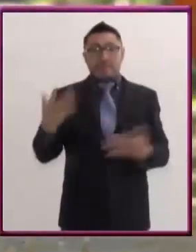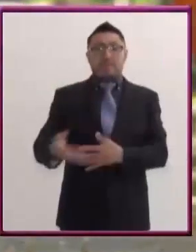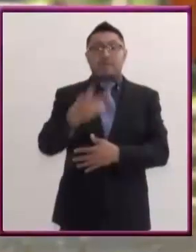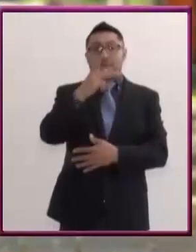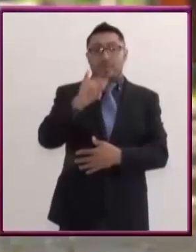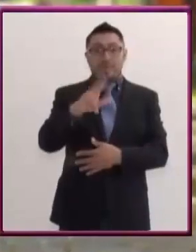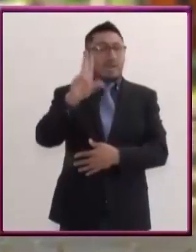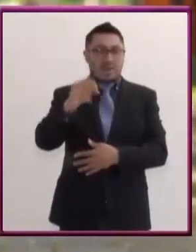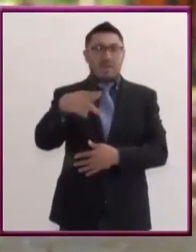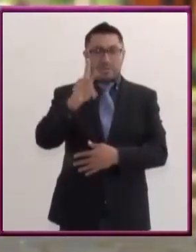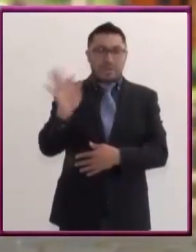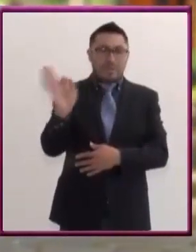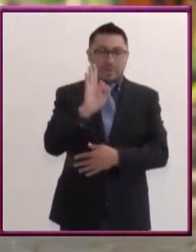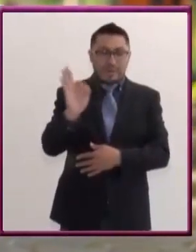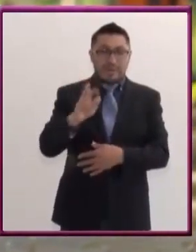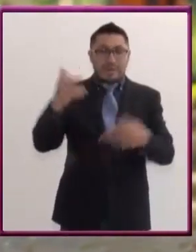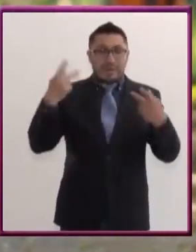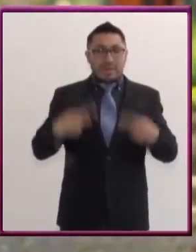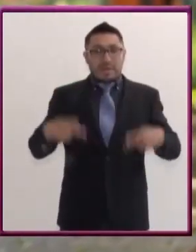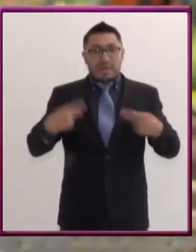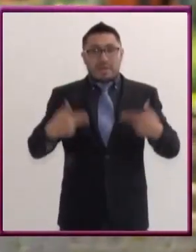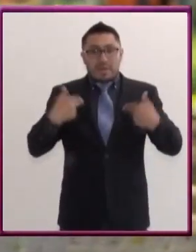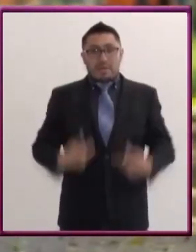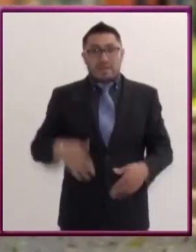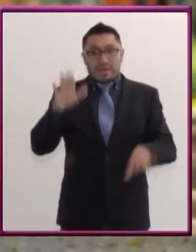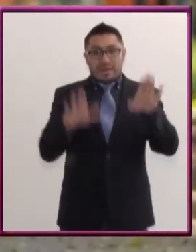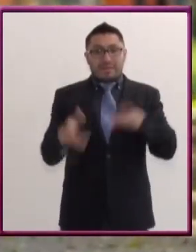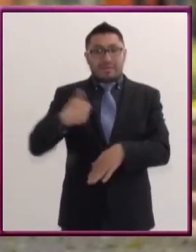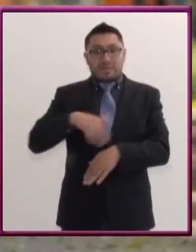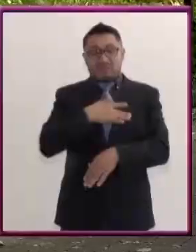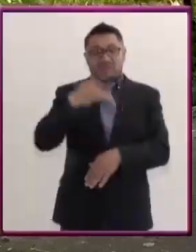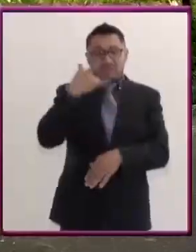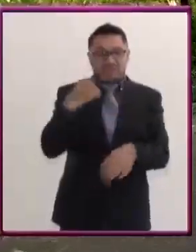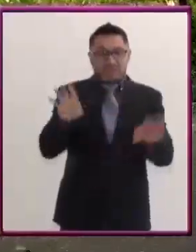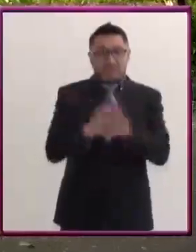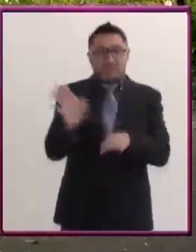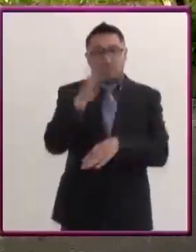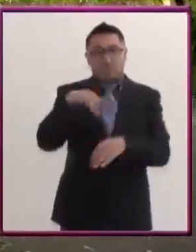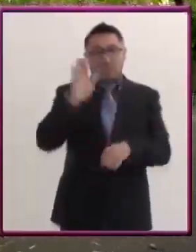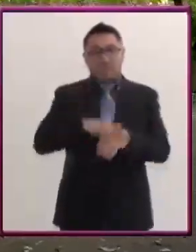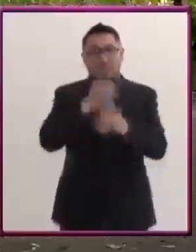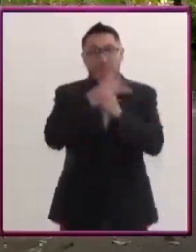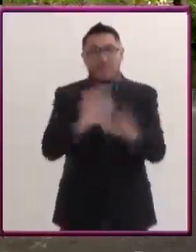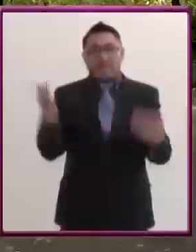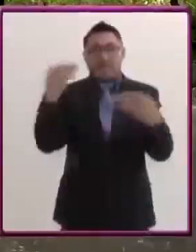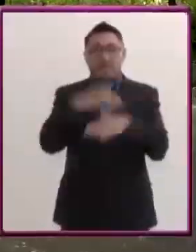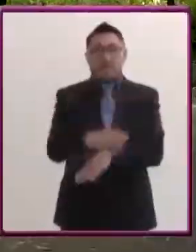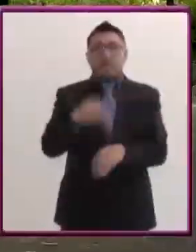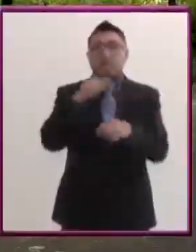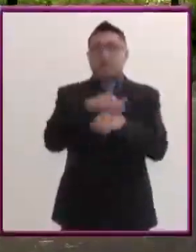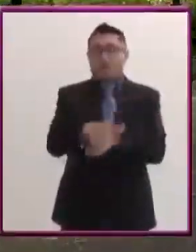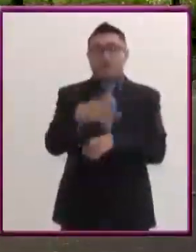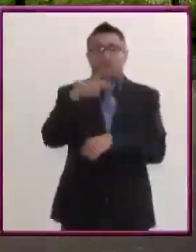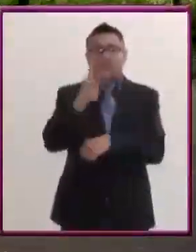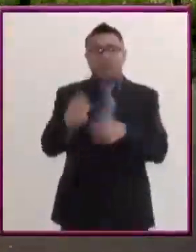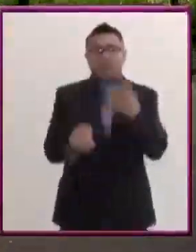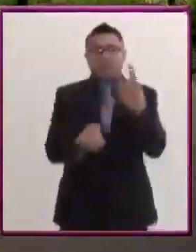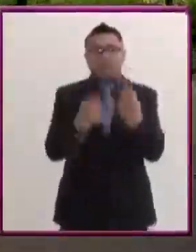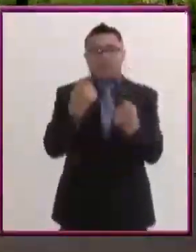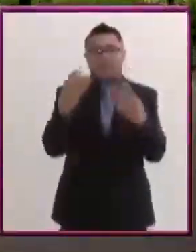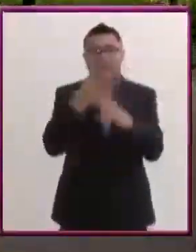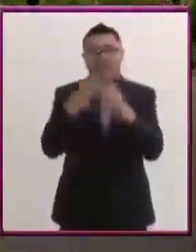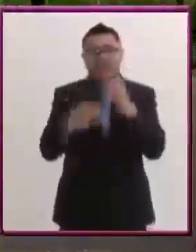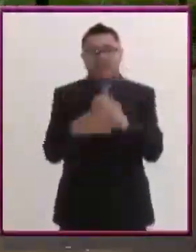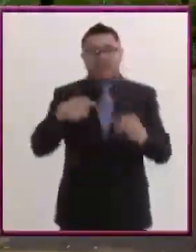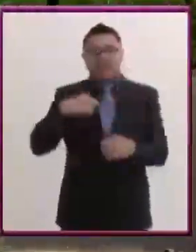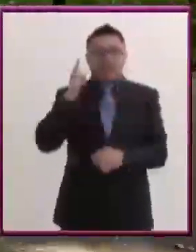pi. Pues no, pero casi. Los humanos, la verdad es que a veces somos muy raros. Estaba buscando más información sobre este número y de las primeras cosas